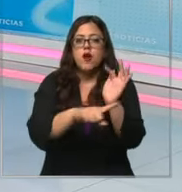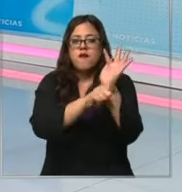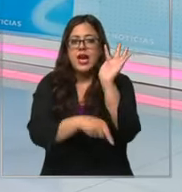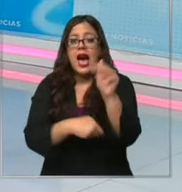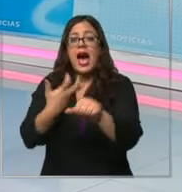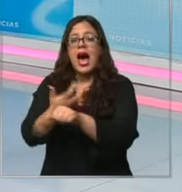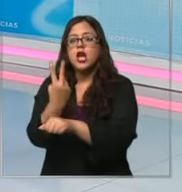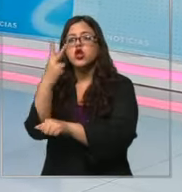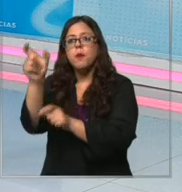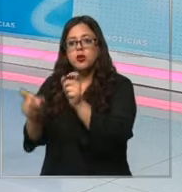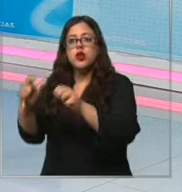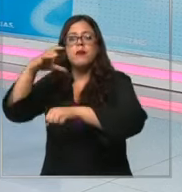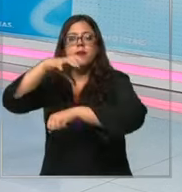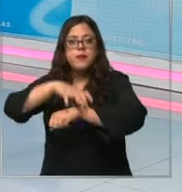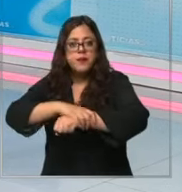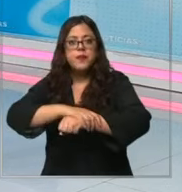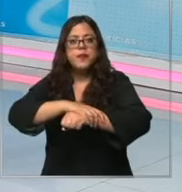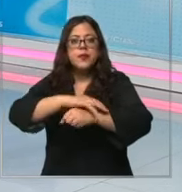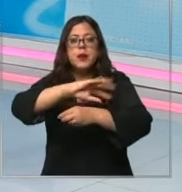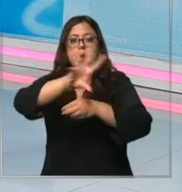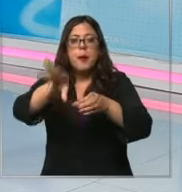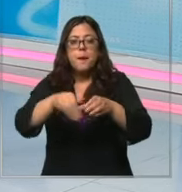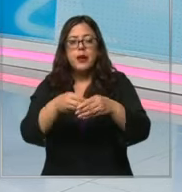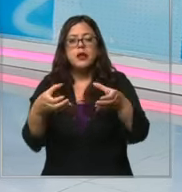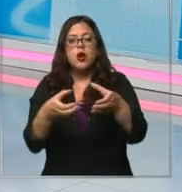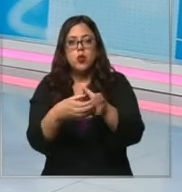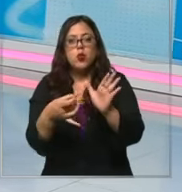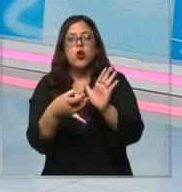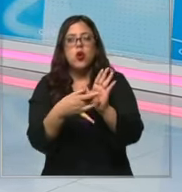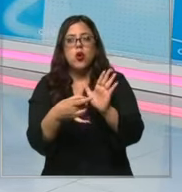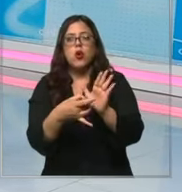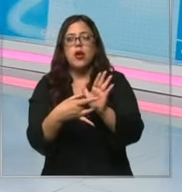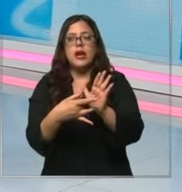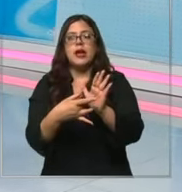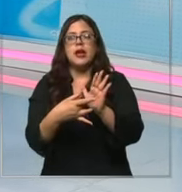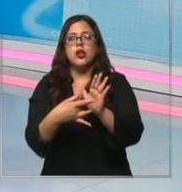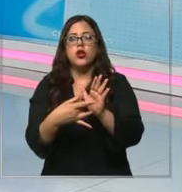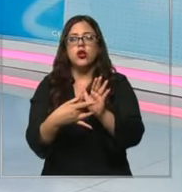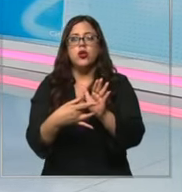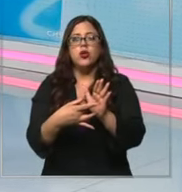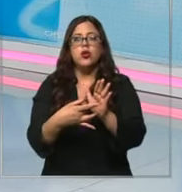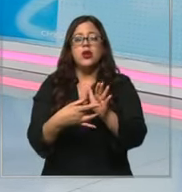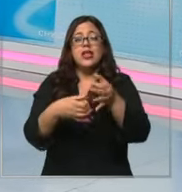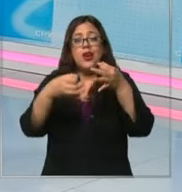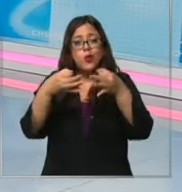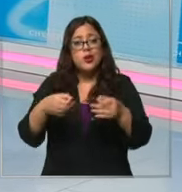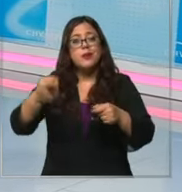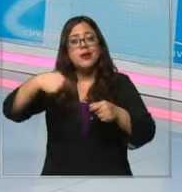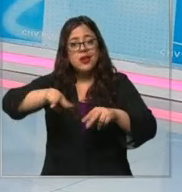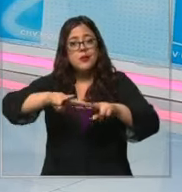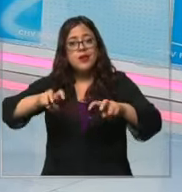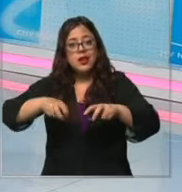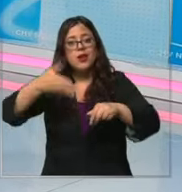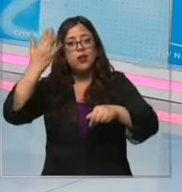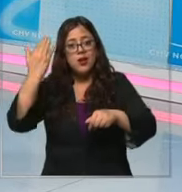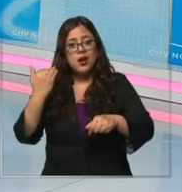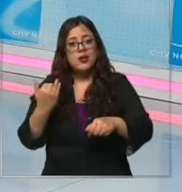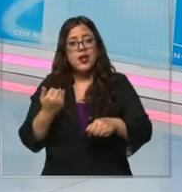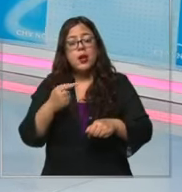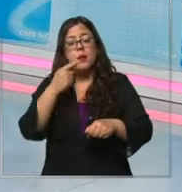detenidos y que pertenecen a uno de los grupos del crimen organizado que precisamente eran investigados por el